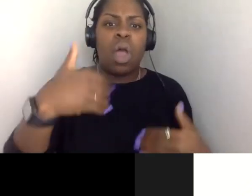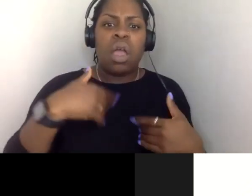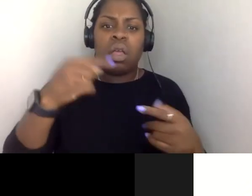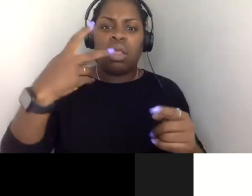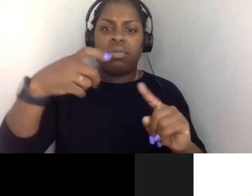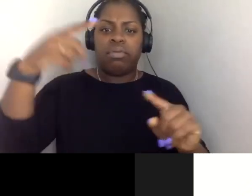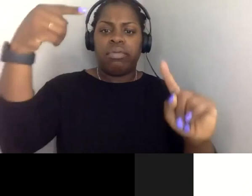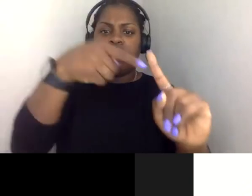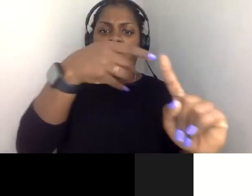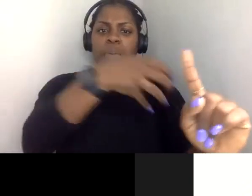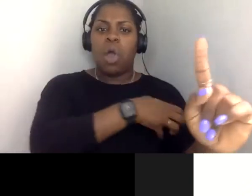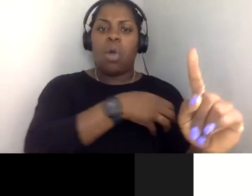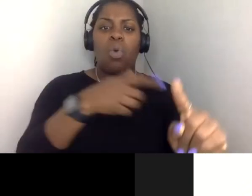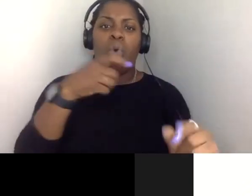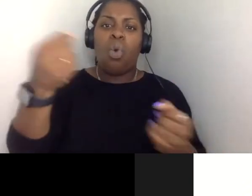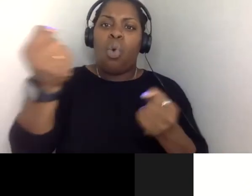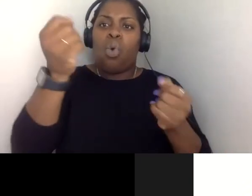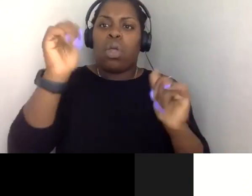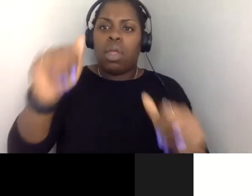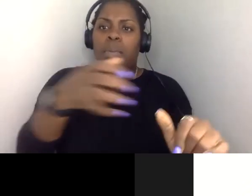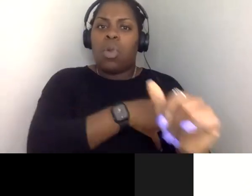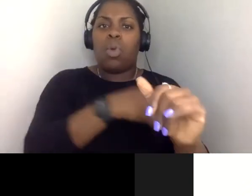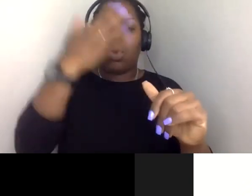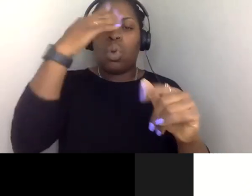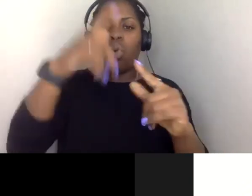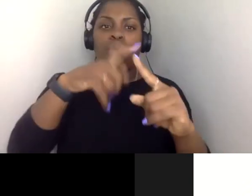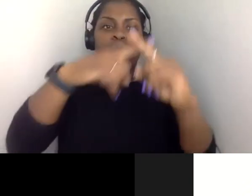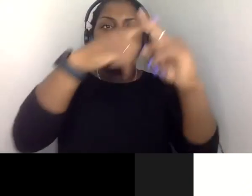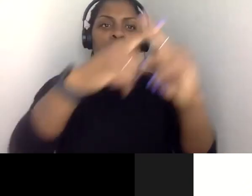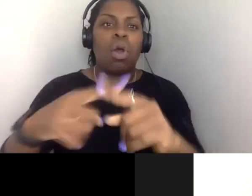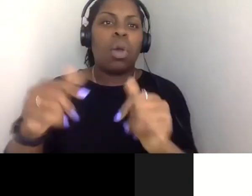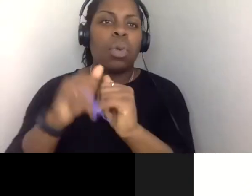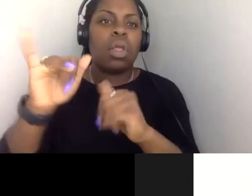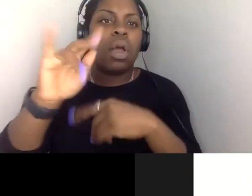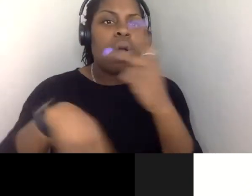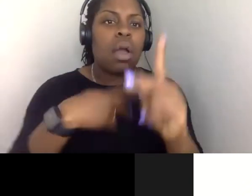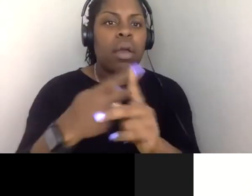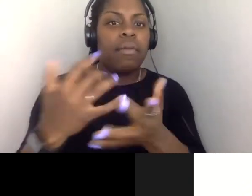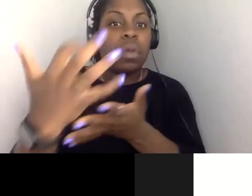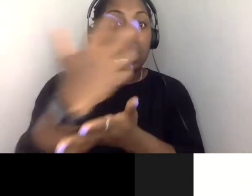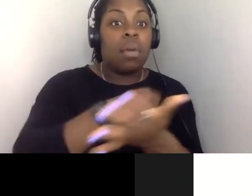y eso incluye el poder de saber entonces con quién,